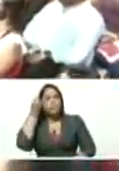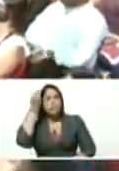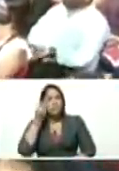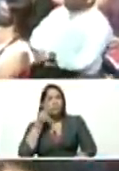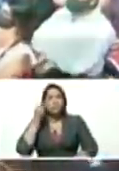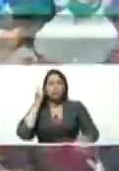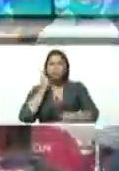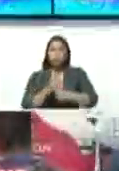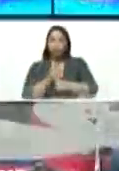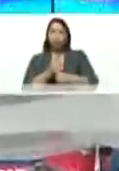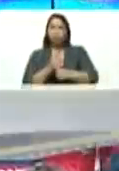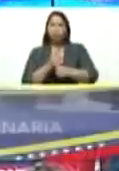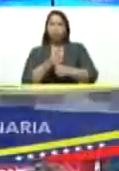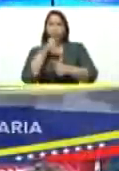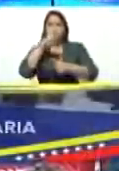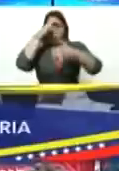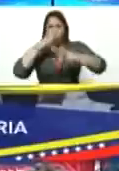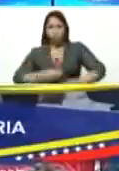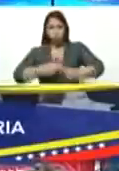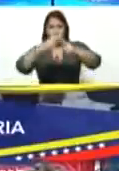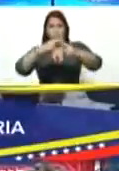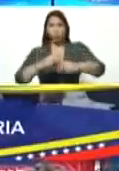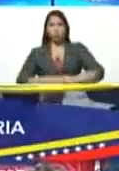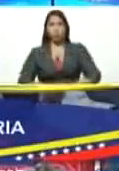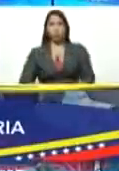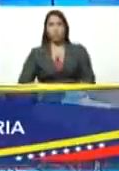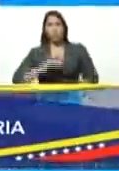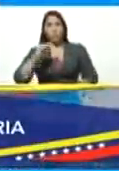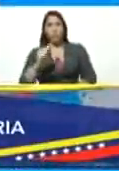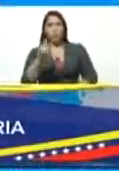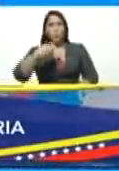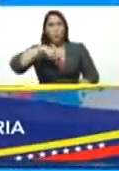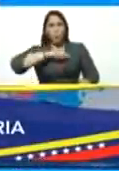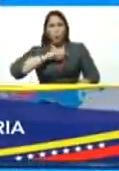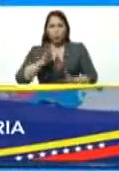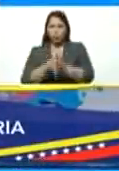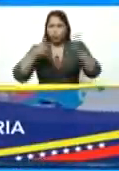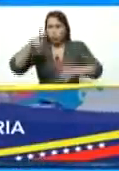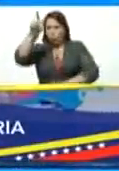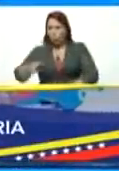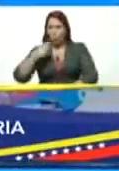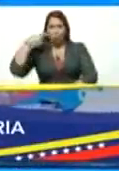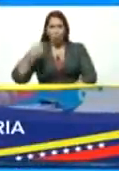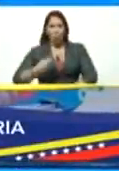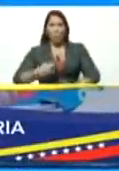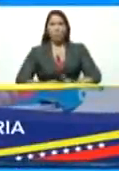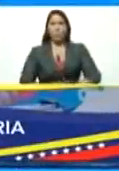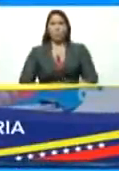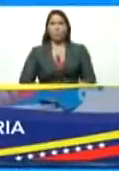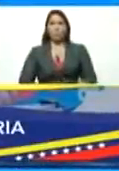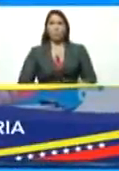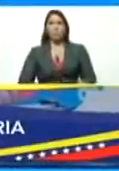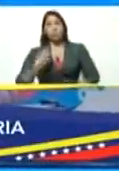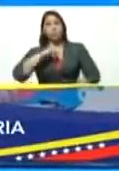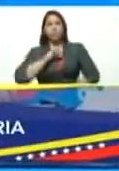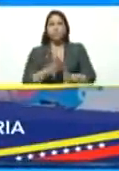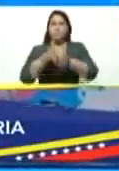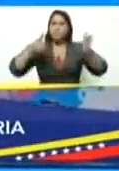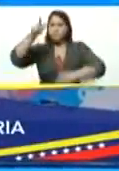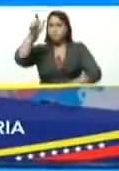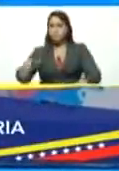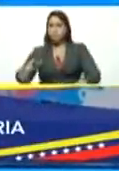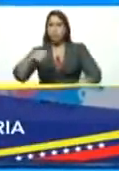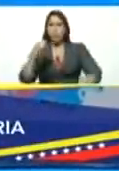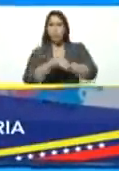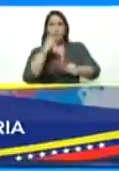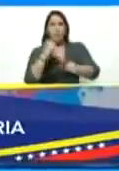como un homenaje a uno de nuestros grandes a uno de nuestros gigantes de la clase